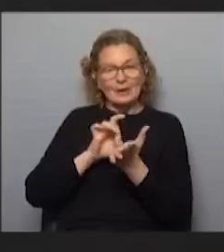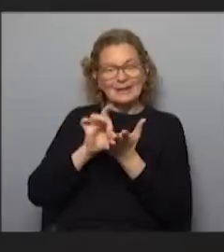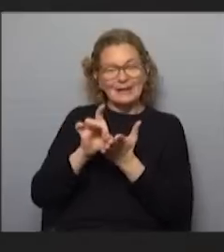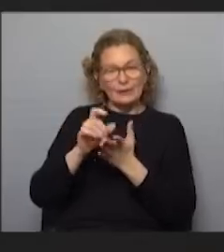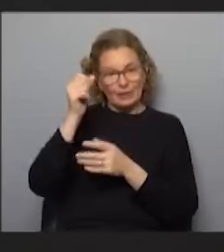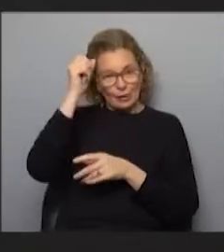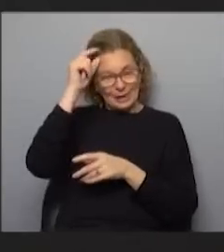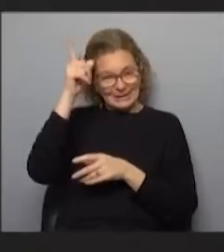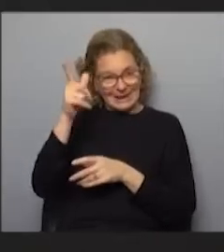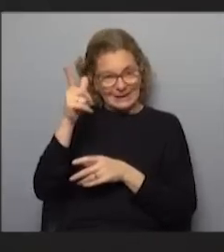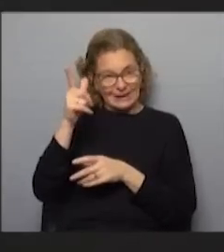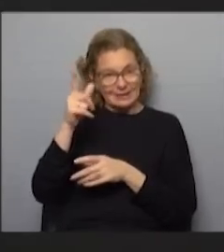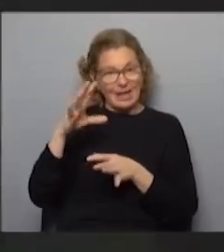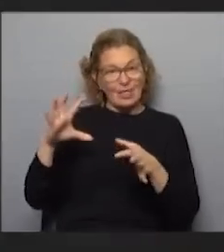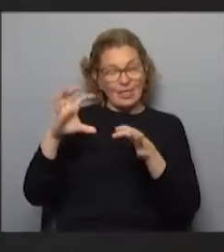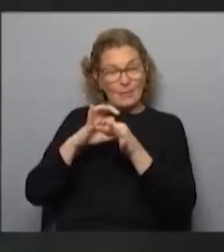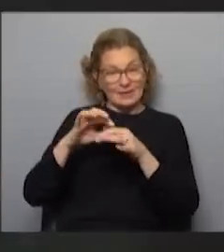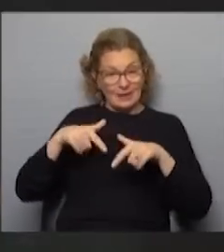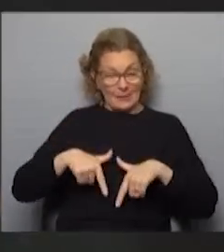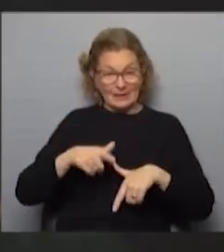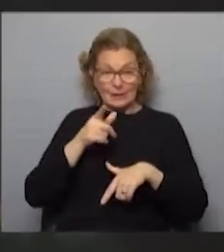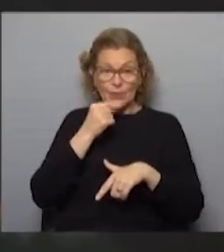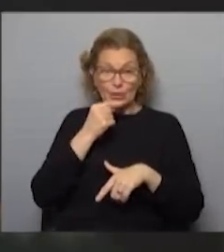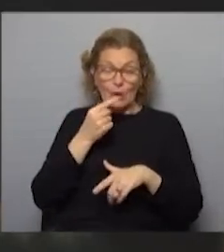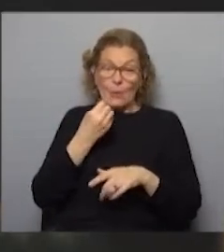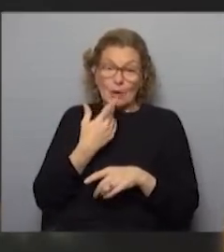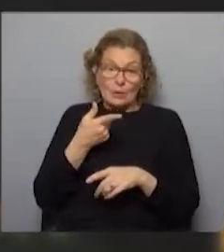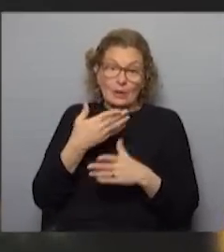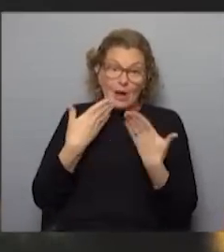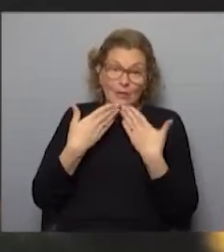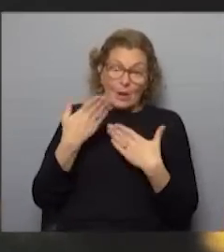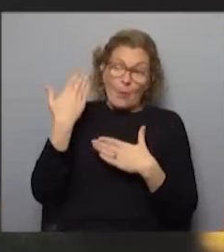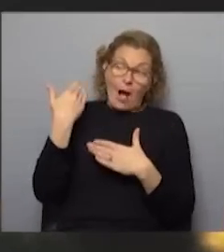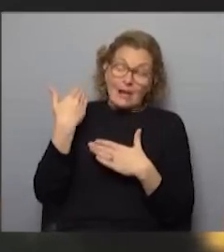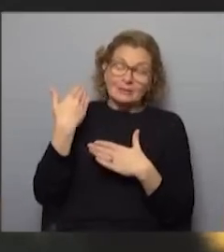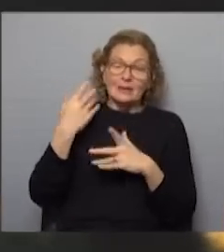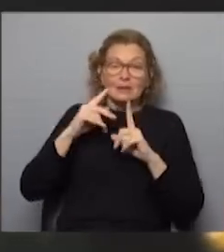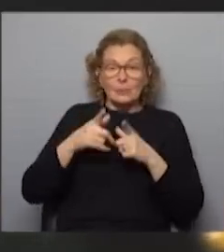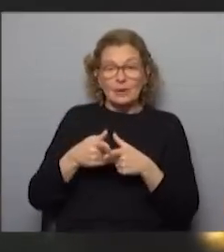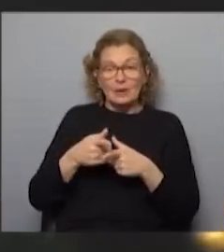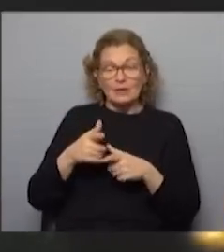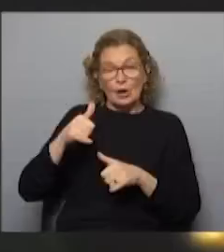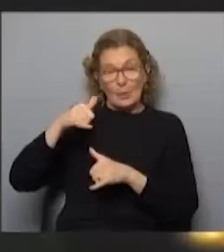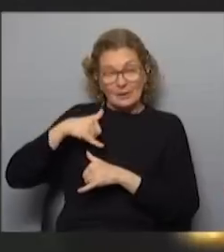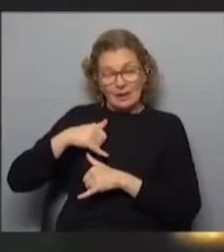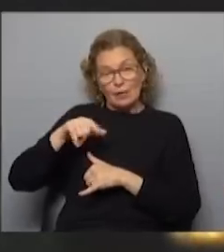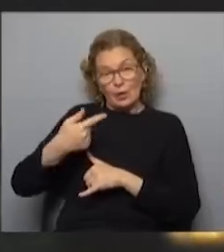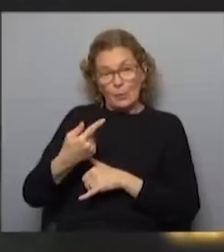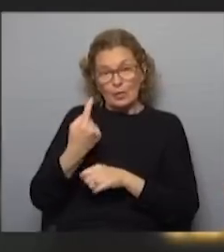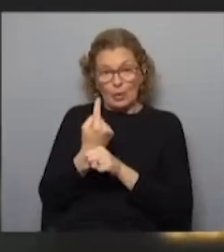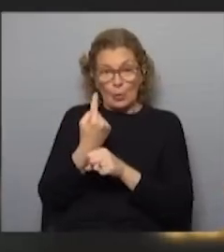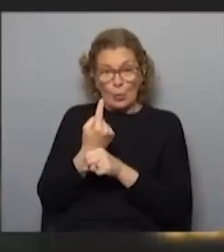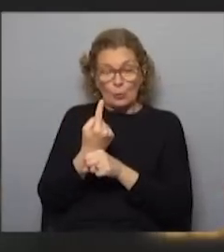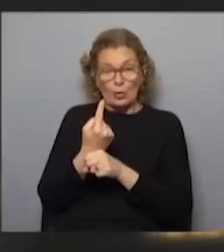inteligencia que depende del Ministerio del interior Bueno este hablábamos con puig sobre todo de lo militar después de un caso